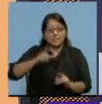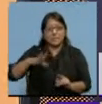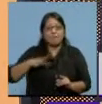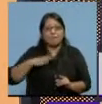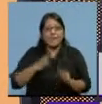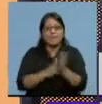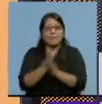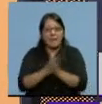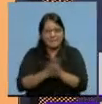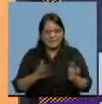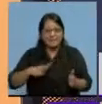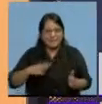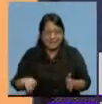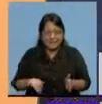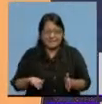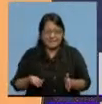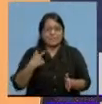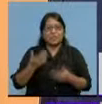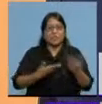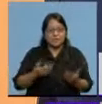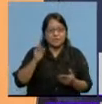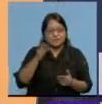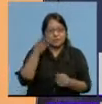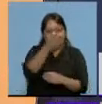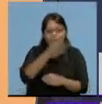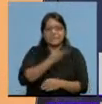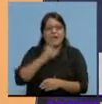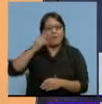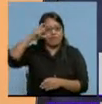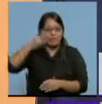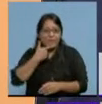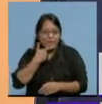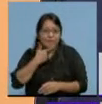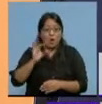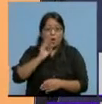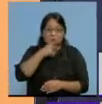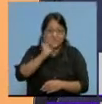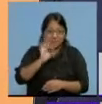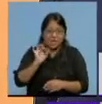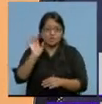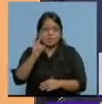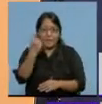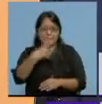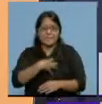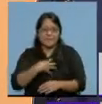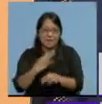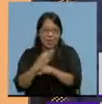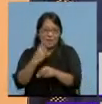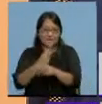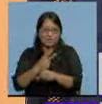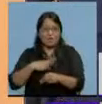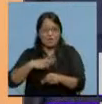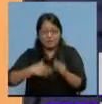para una línea del plan FINES, o hay personas que no han iniciado o han cursado un primer año nada más de secundario y